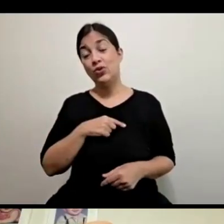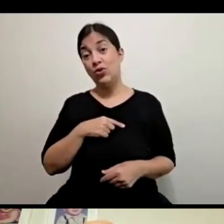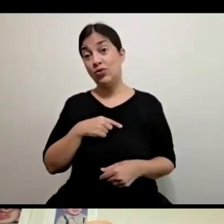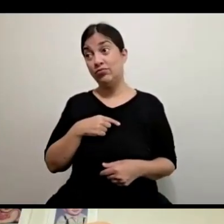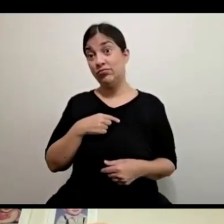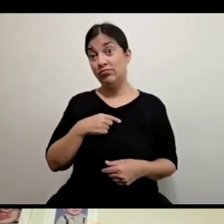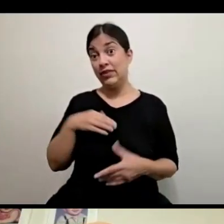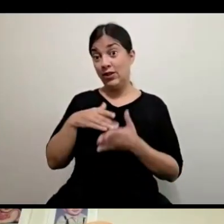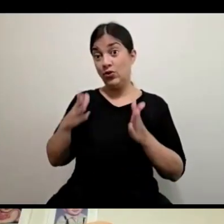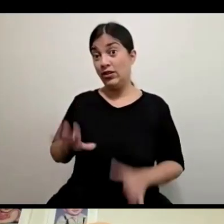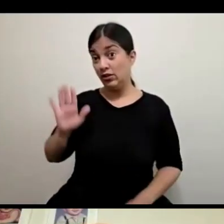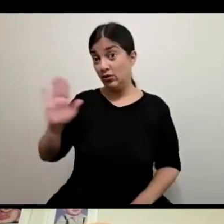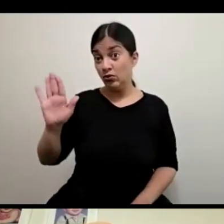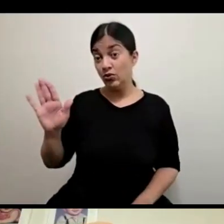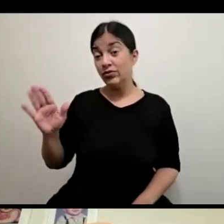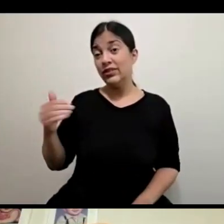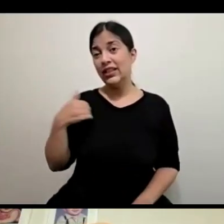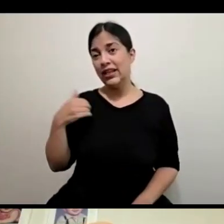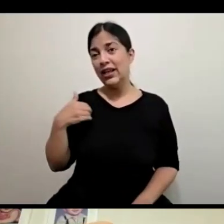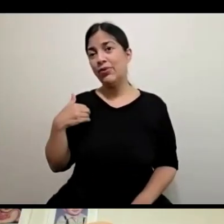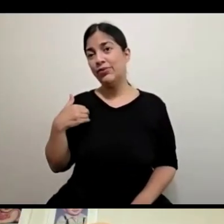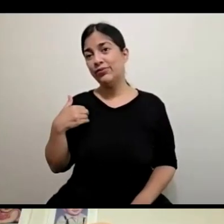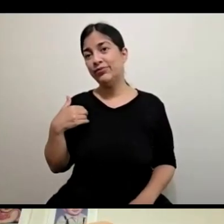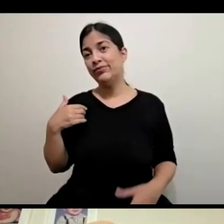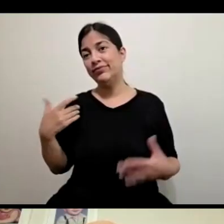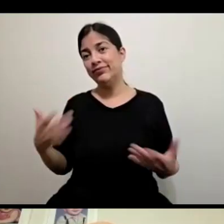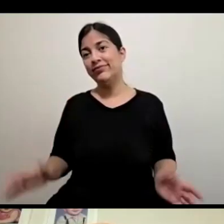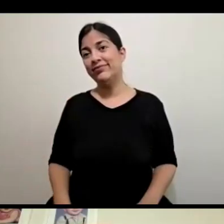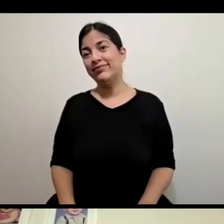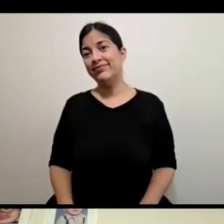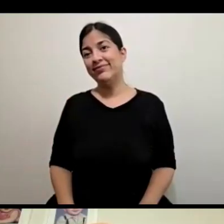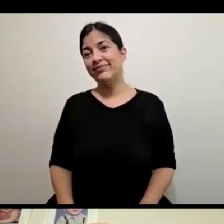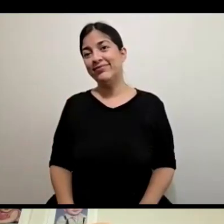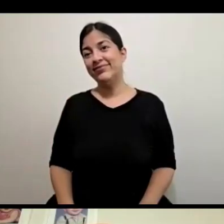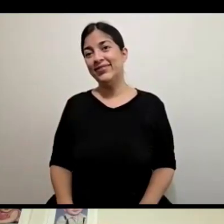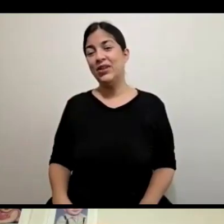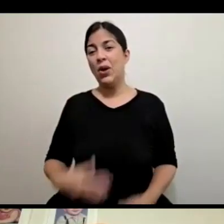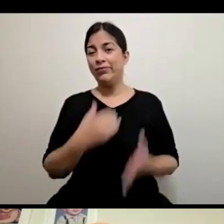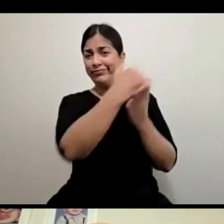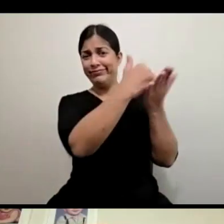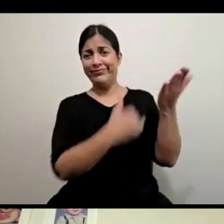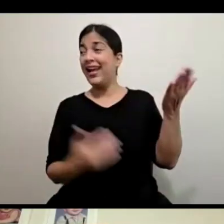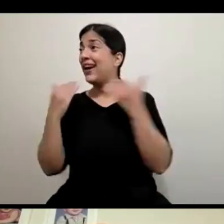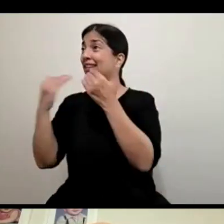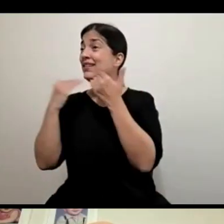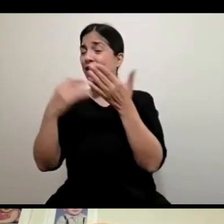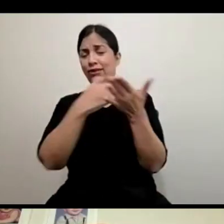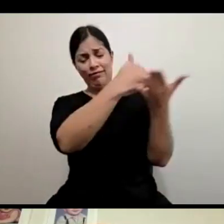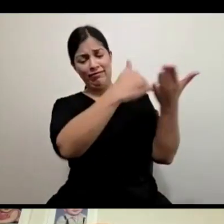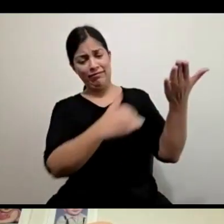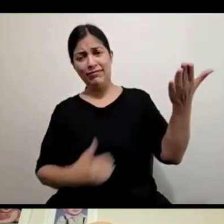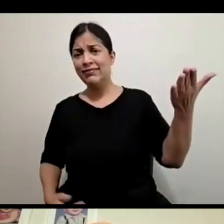pues tenemos, no te digo yo, tenemos, mira, el papiro para agradecimiento contigo. Así que